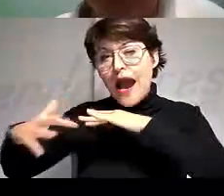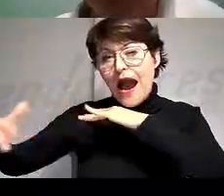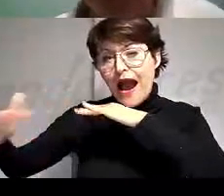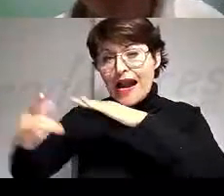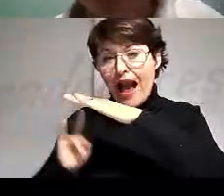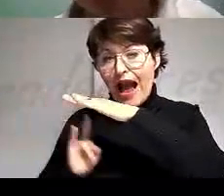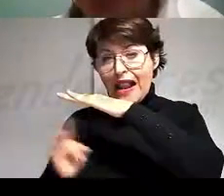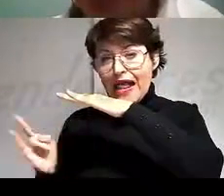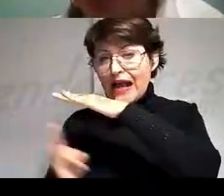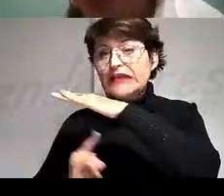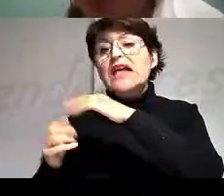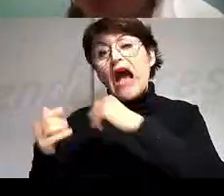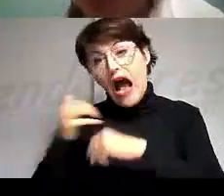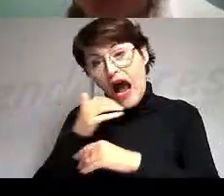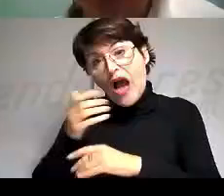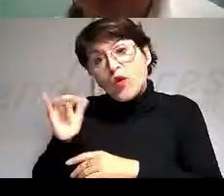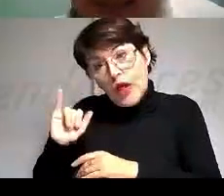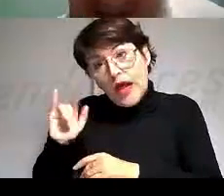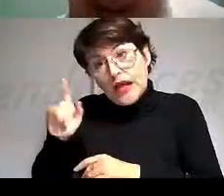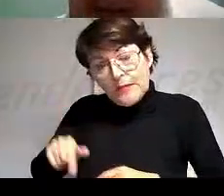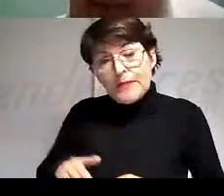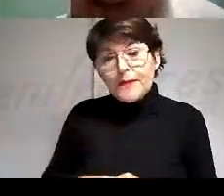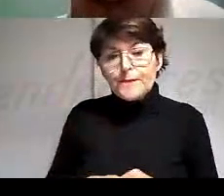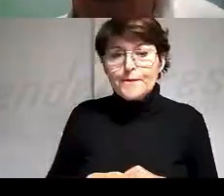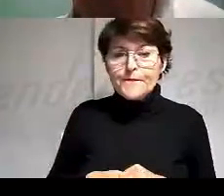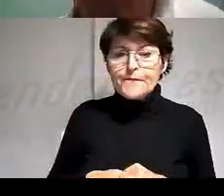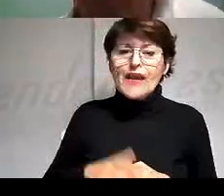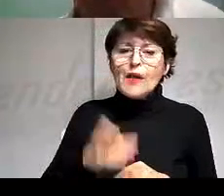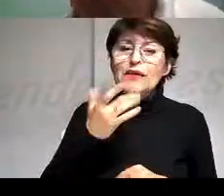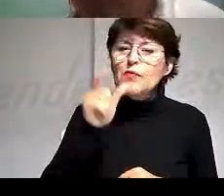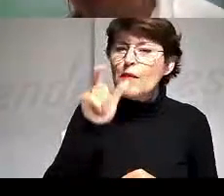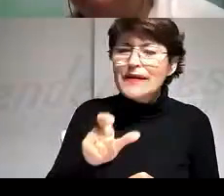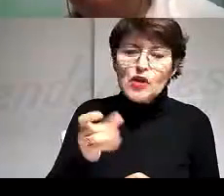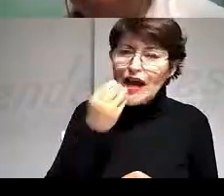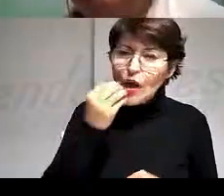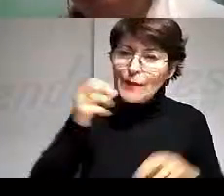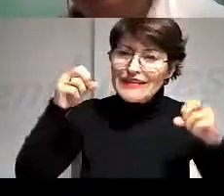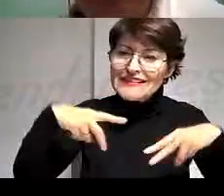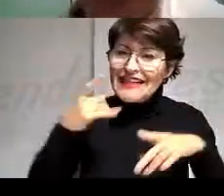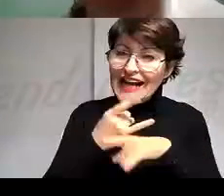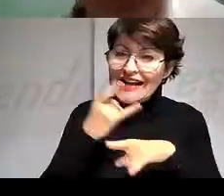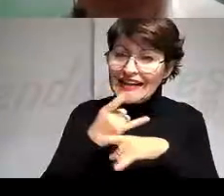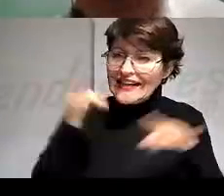se puede presentar más carencia la persona que sea estrictamente vegana. No ya